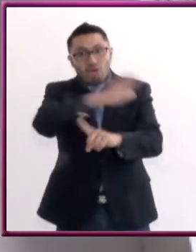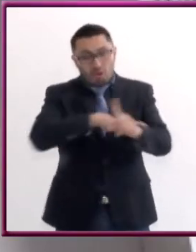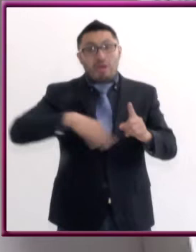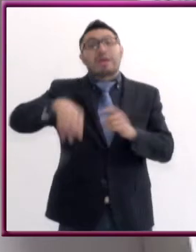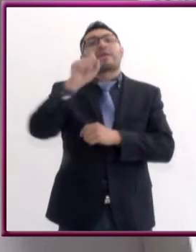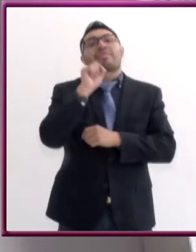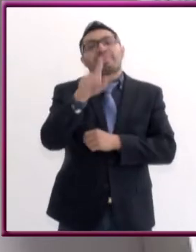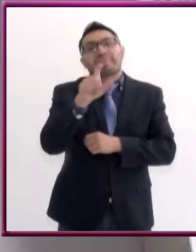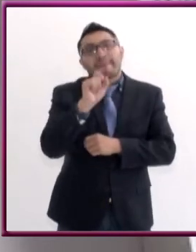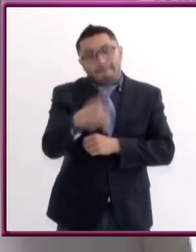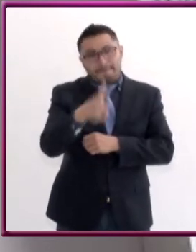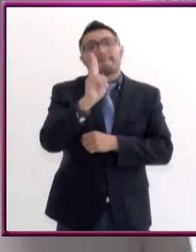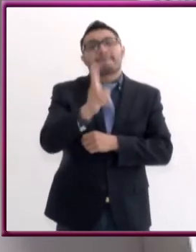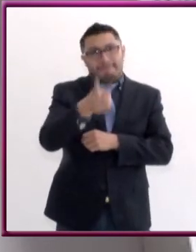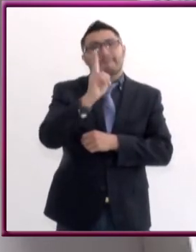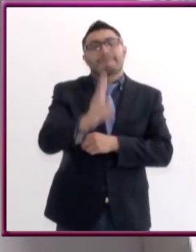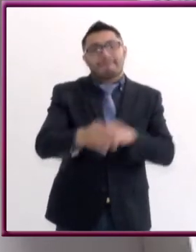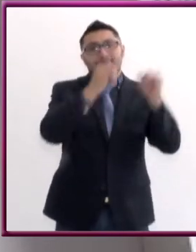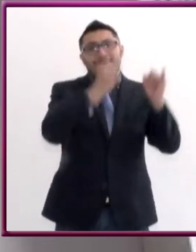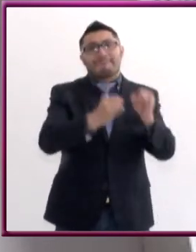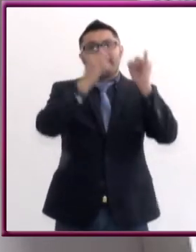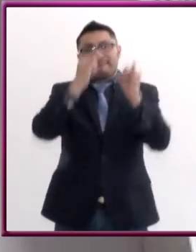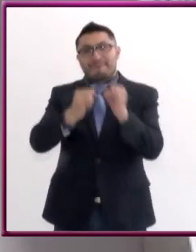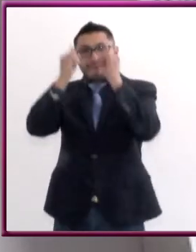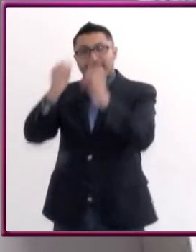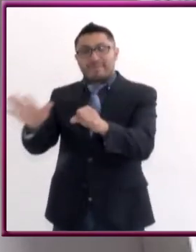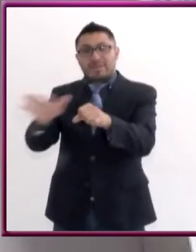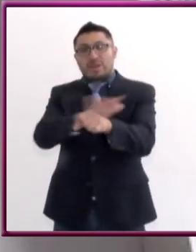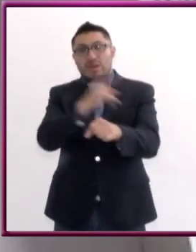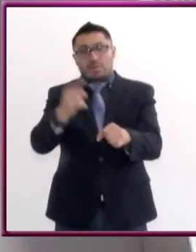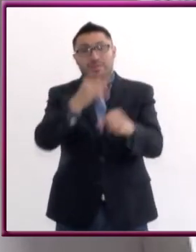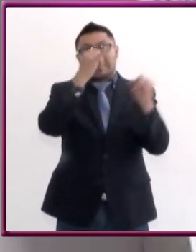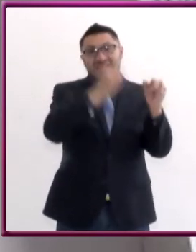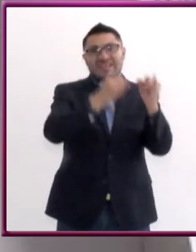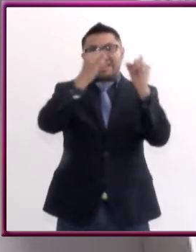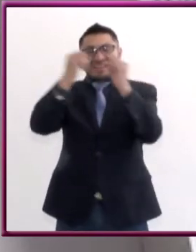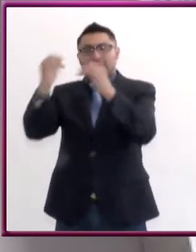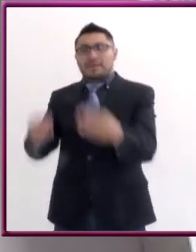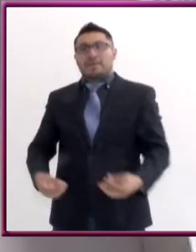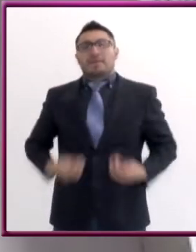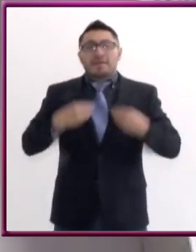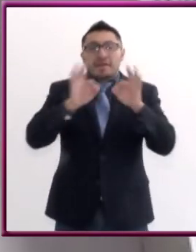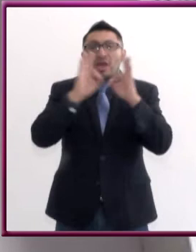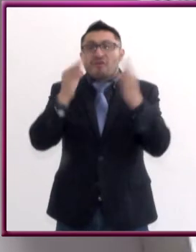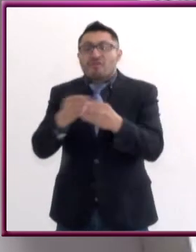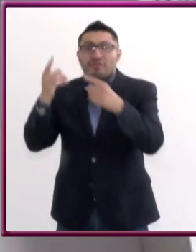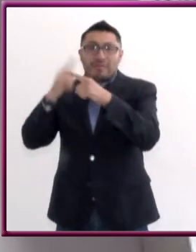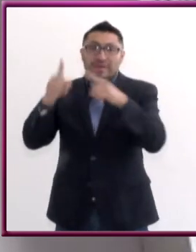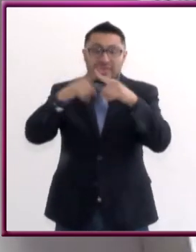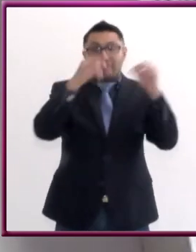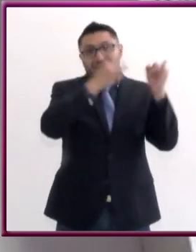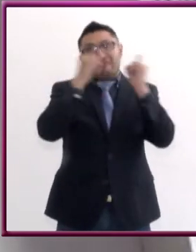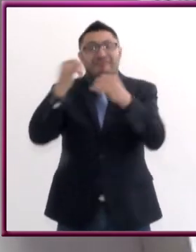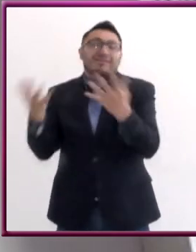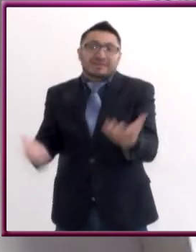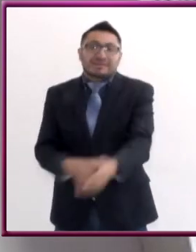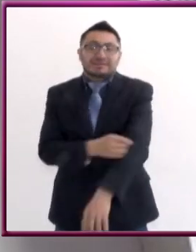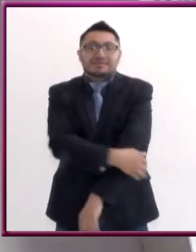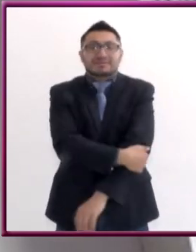es individual, porque cada quien lo vivimos de la manera personal en la que lo podemos vivir.